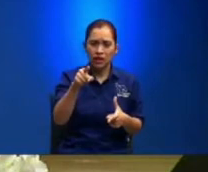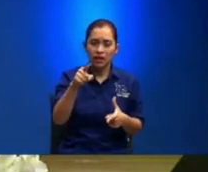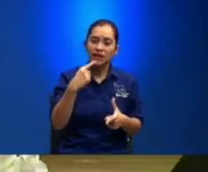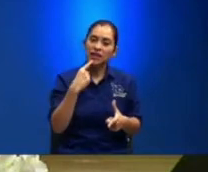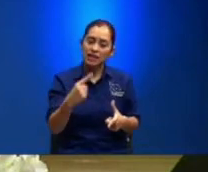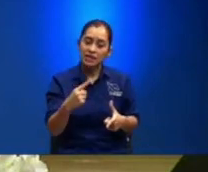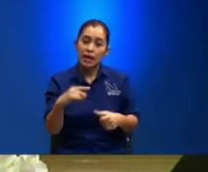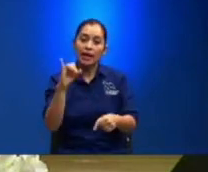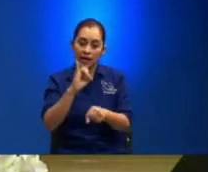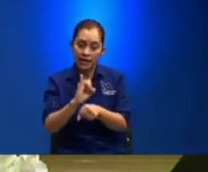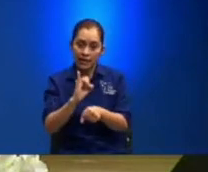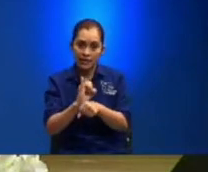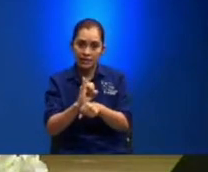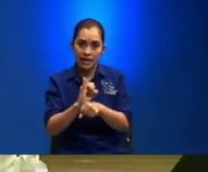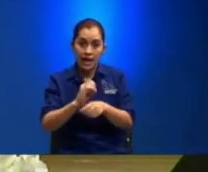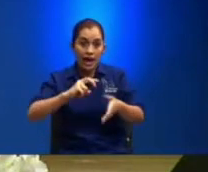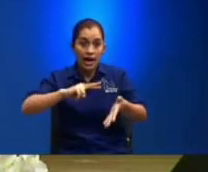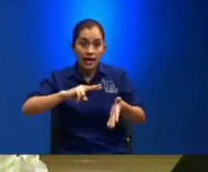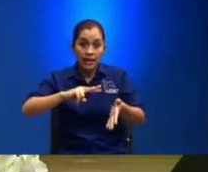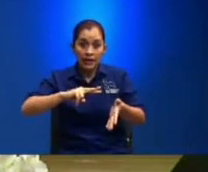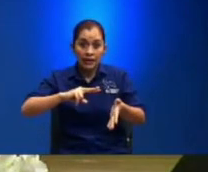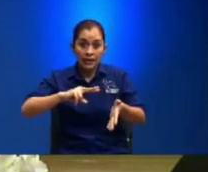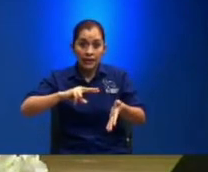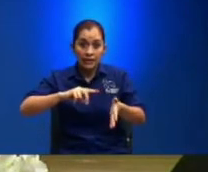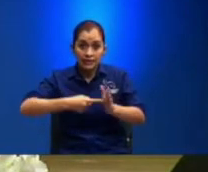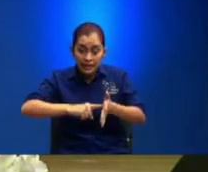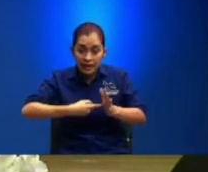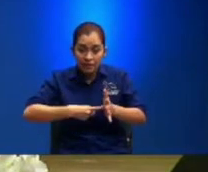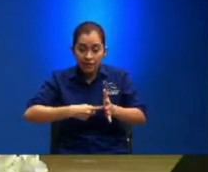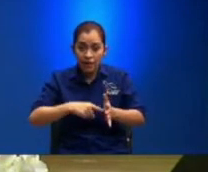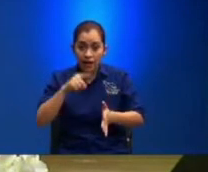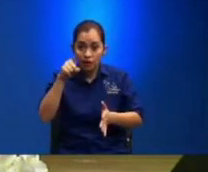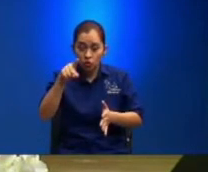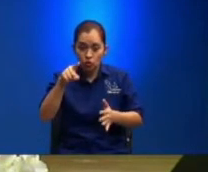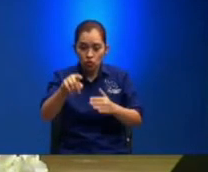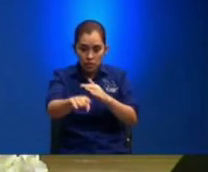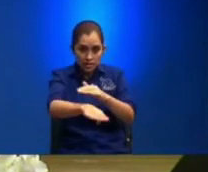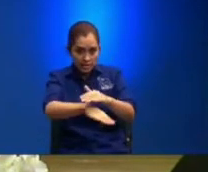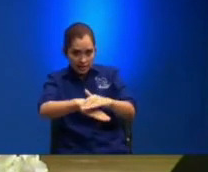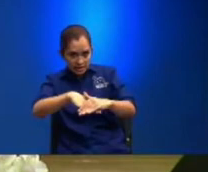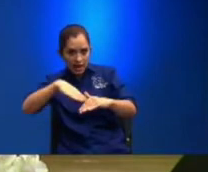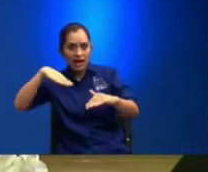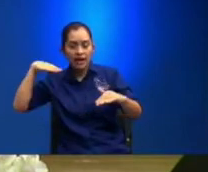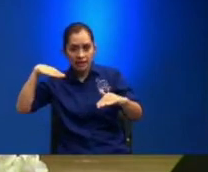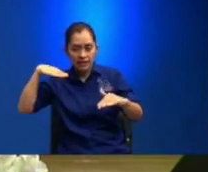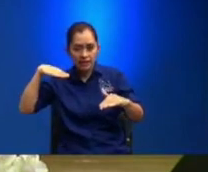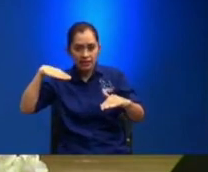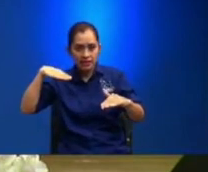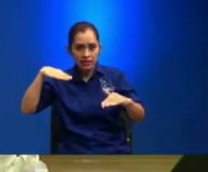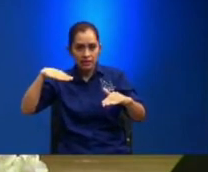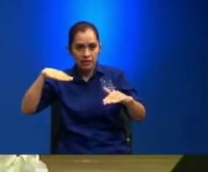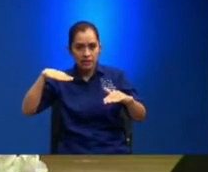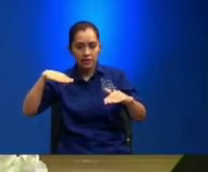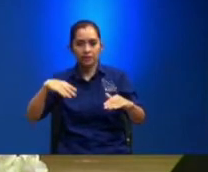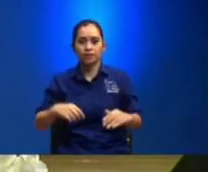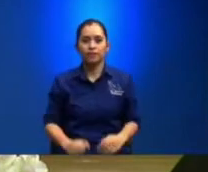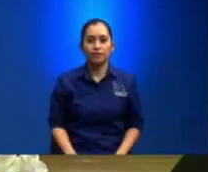de usted salido de una vez aleluya